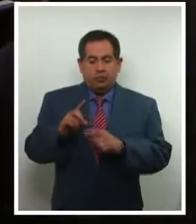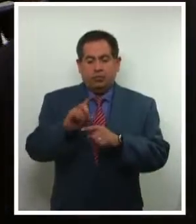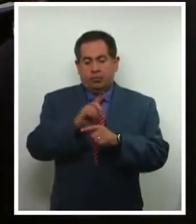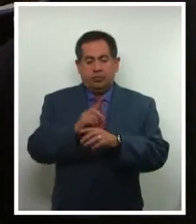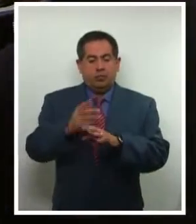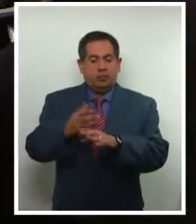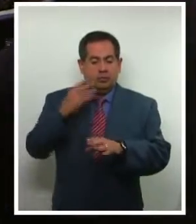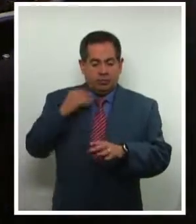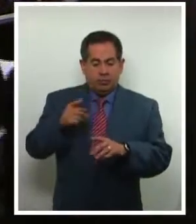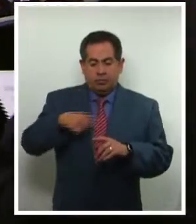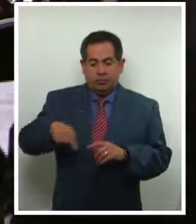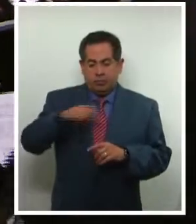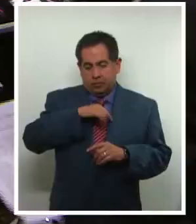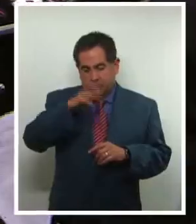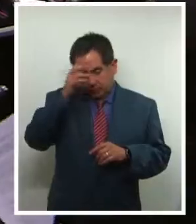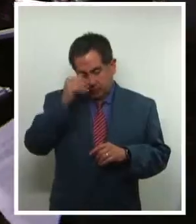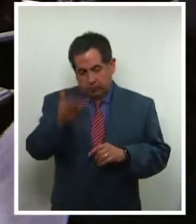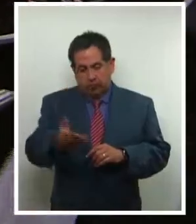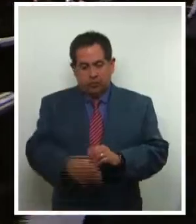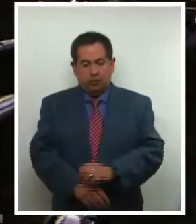una reserva de consenso, presidente.